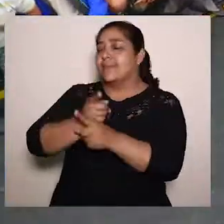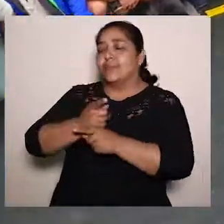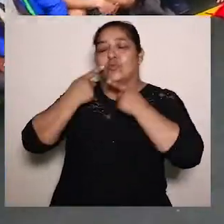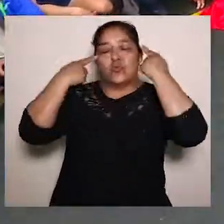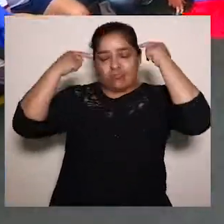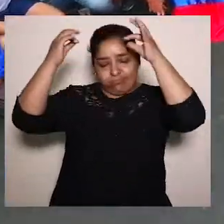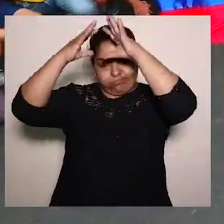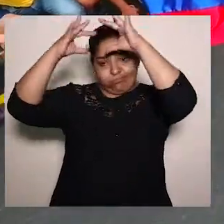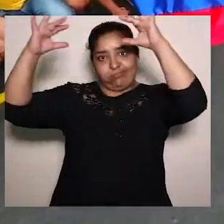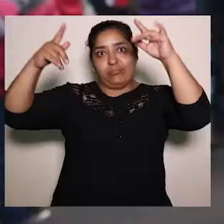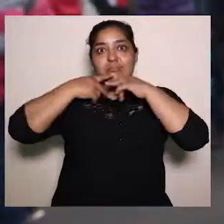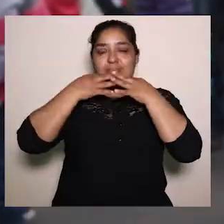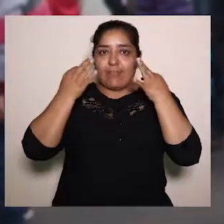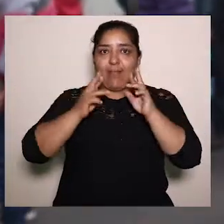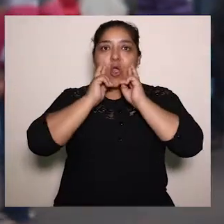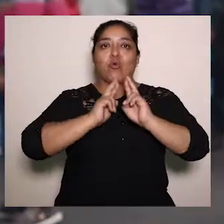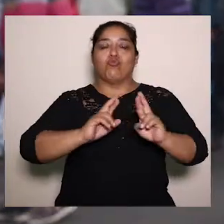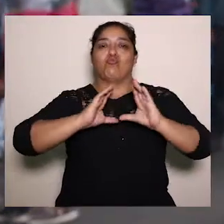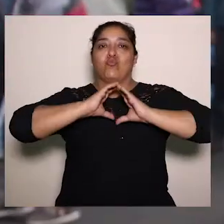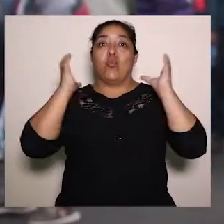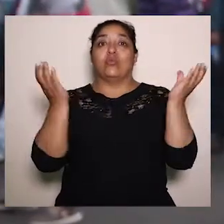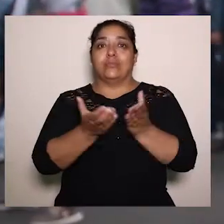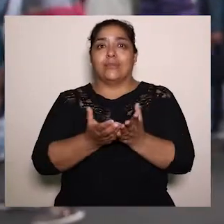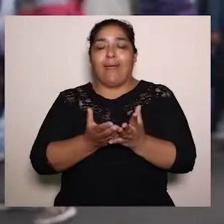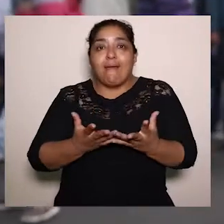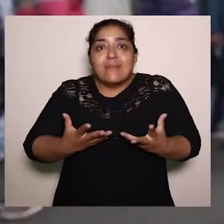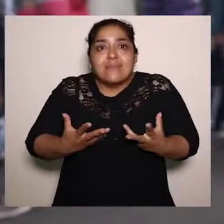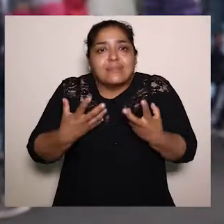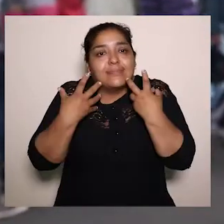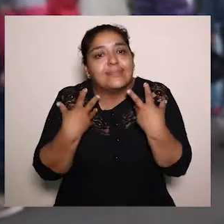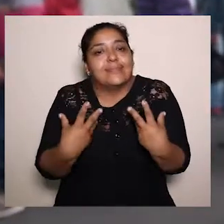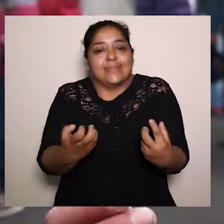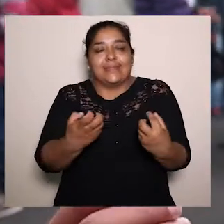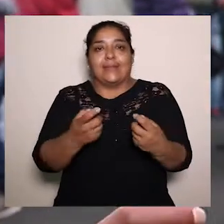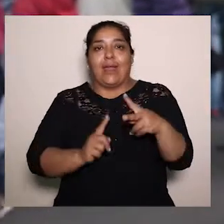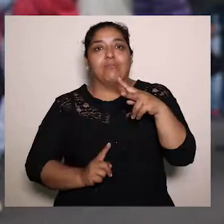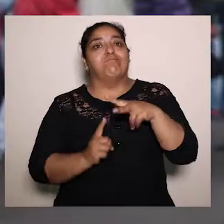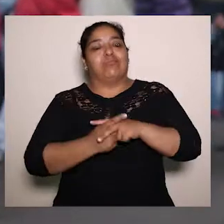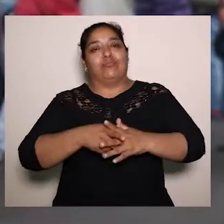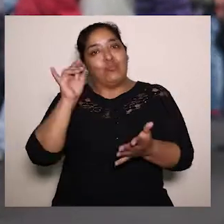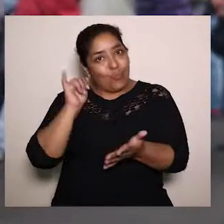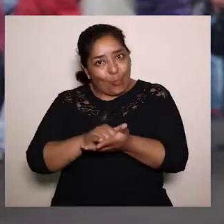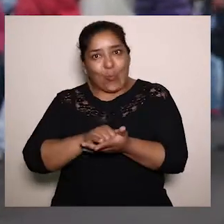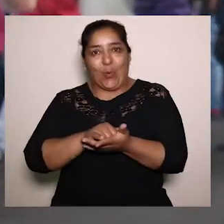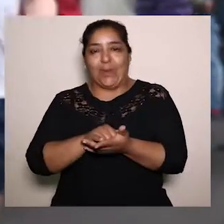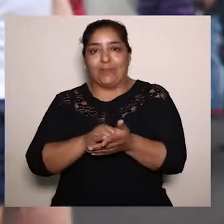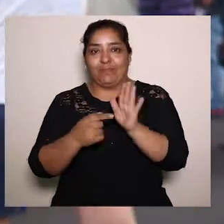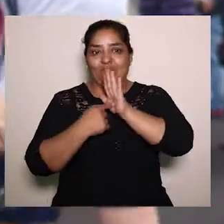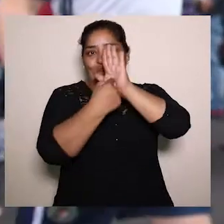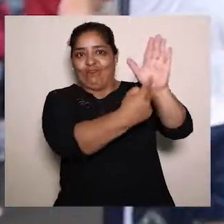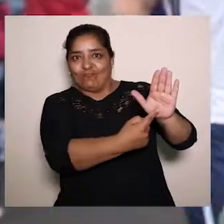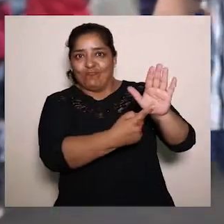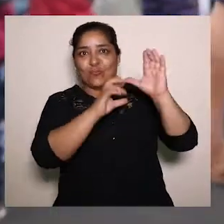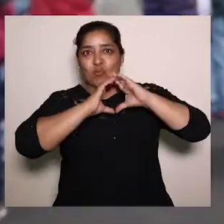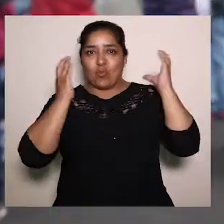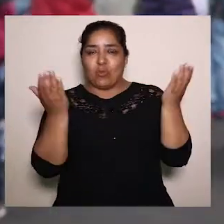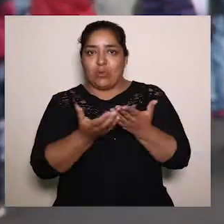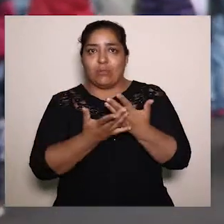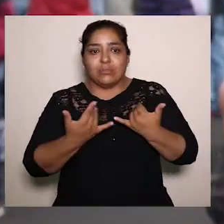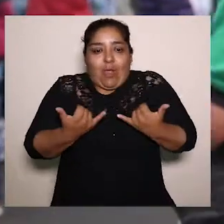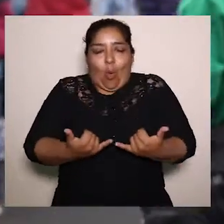que es hacerlo reconocer a nivel mundial y eso era lo que se el origen de este evento era ese y